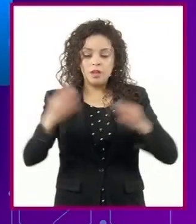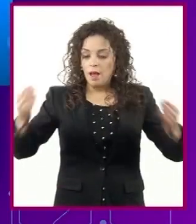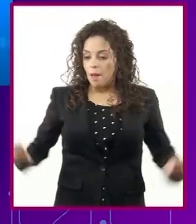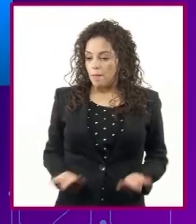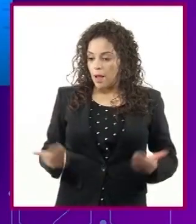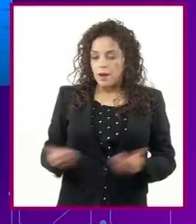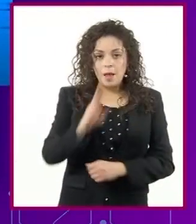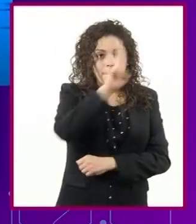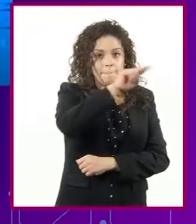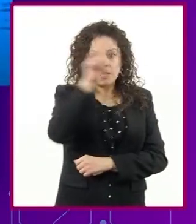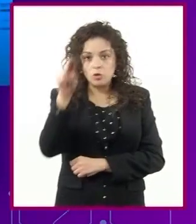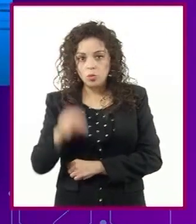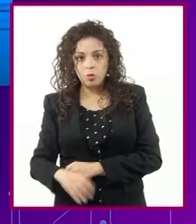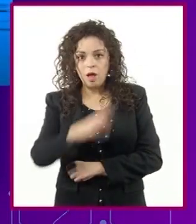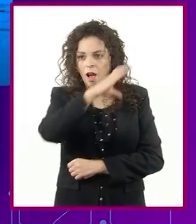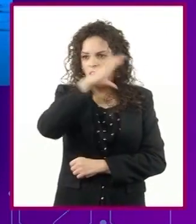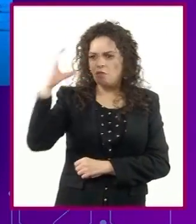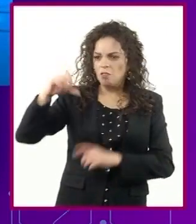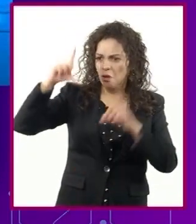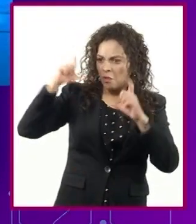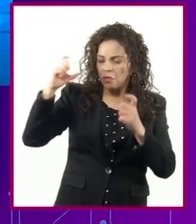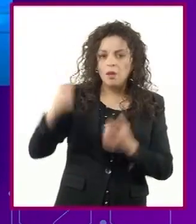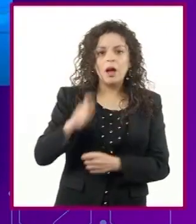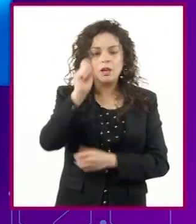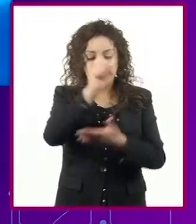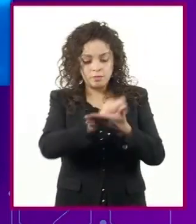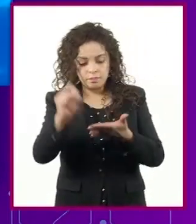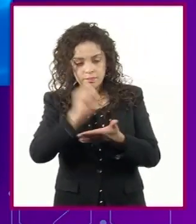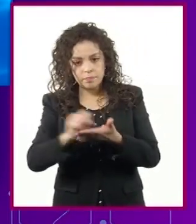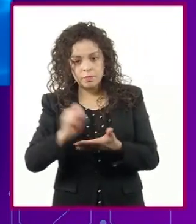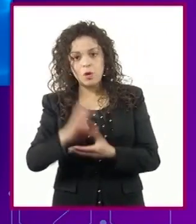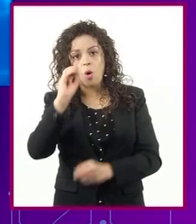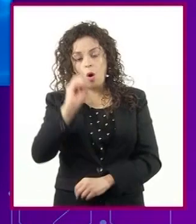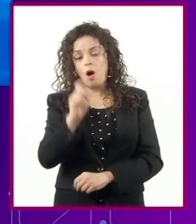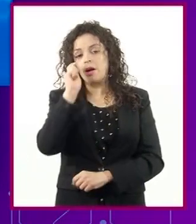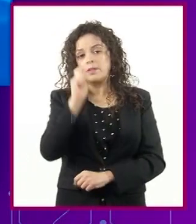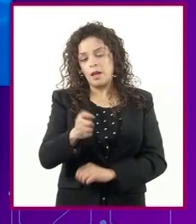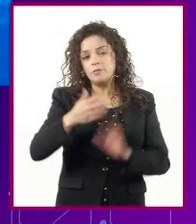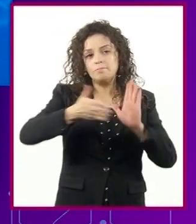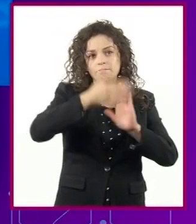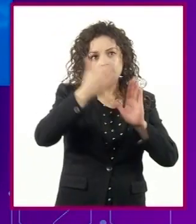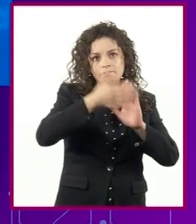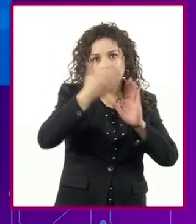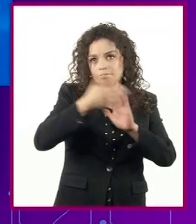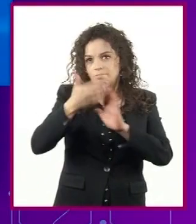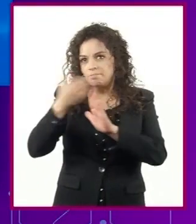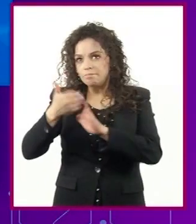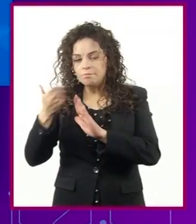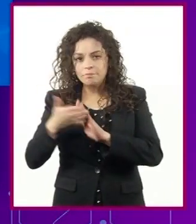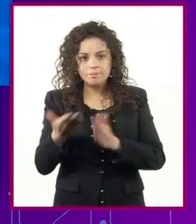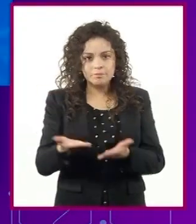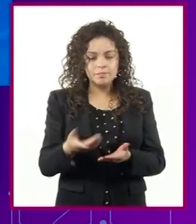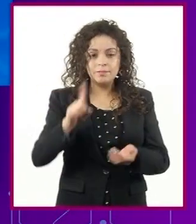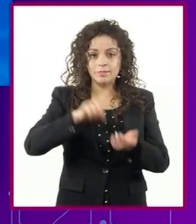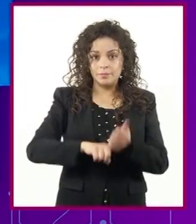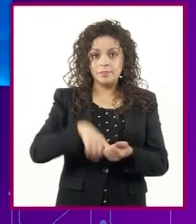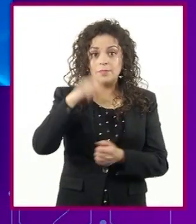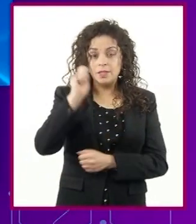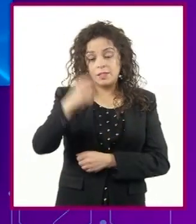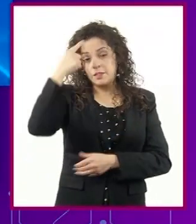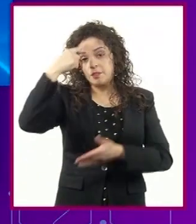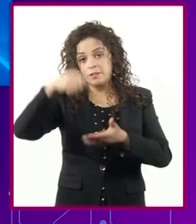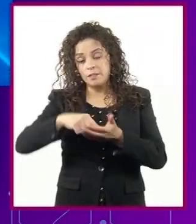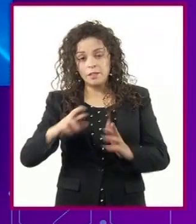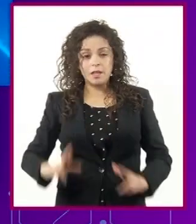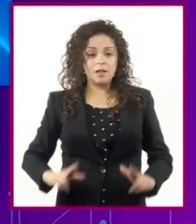pintura, fotografía, escritura y arquitectura. De toda una complejidad de tradiciones, creencias,